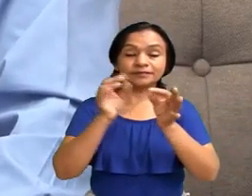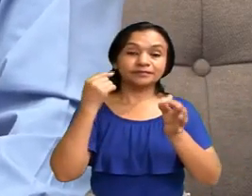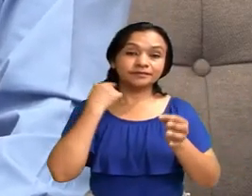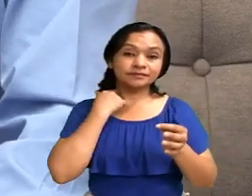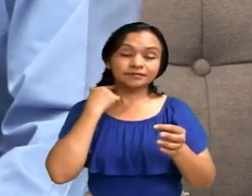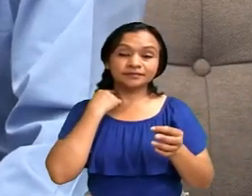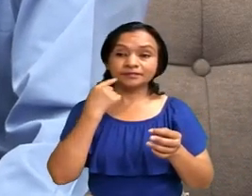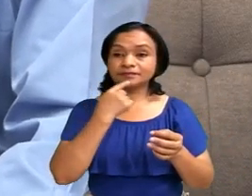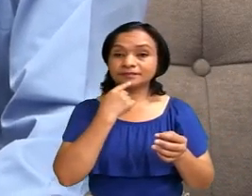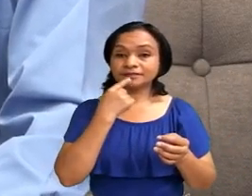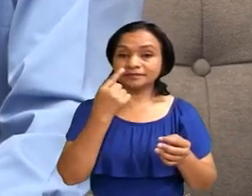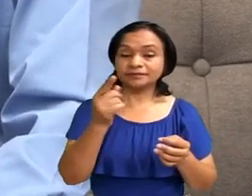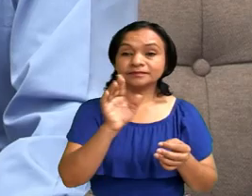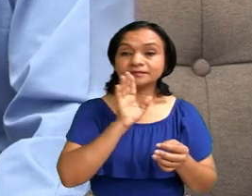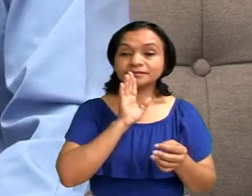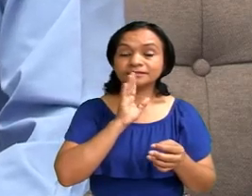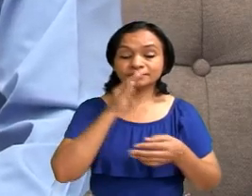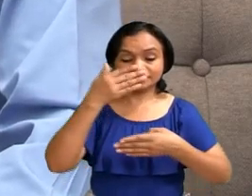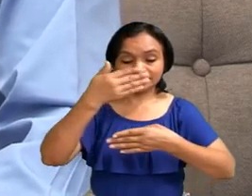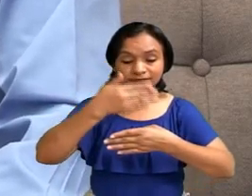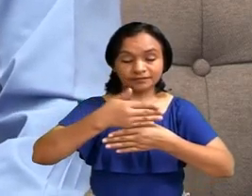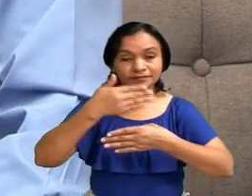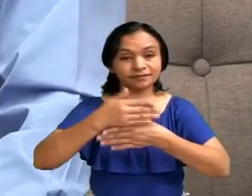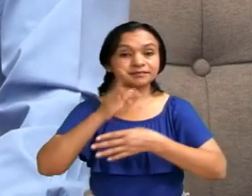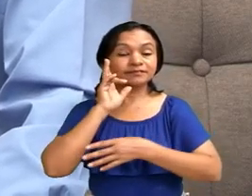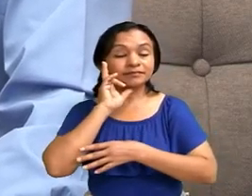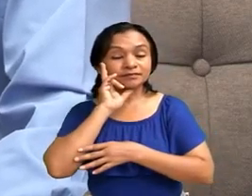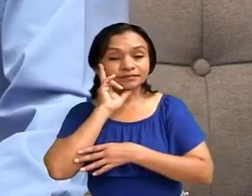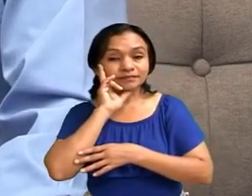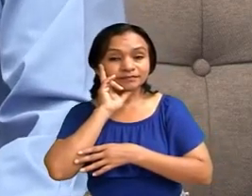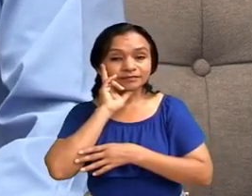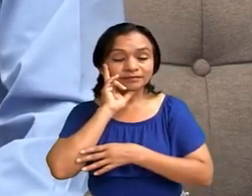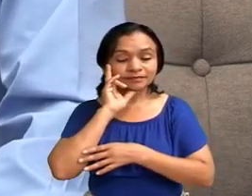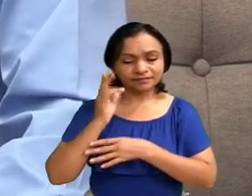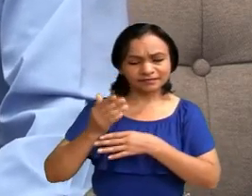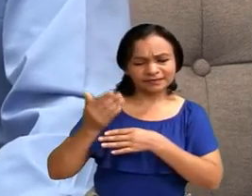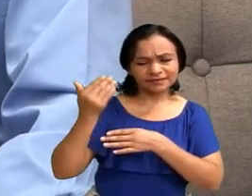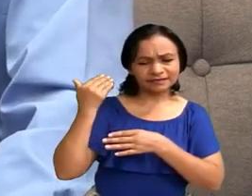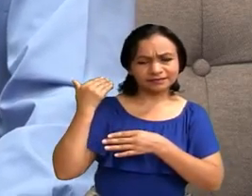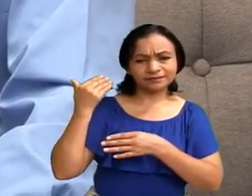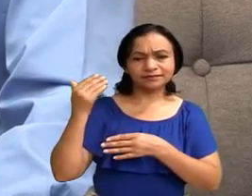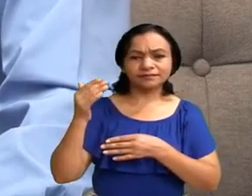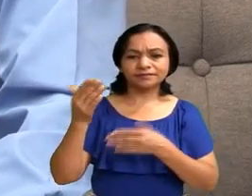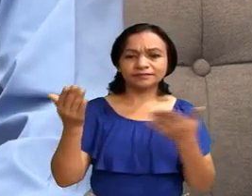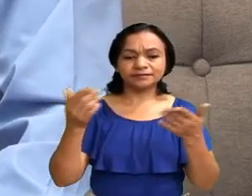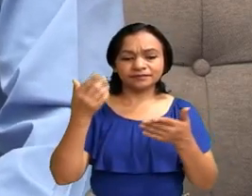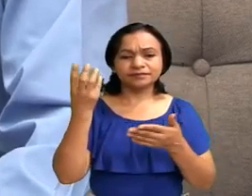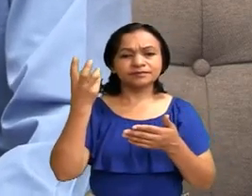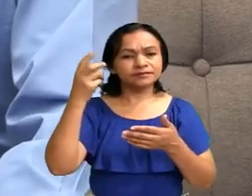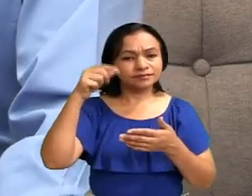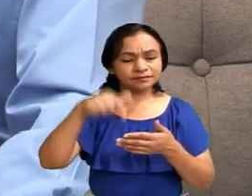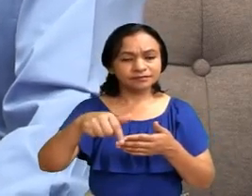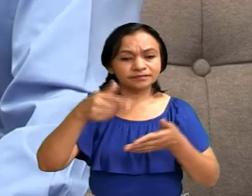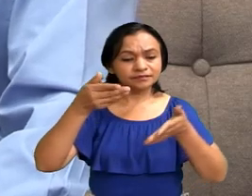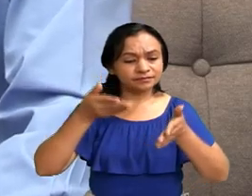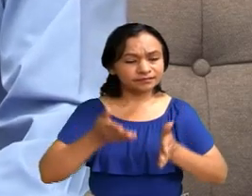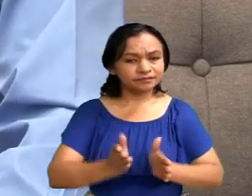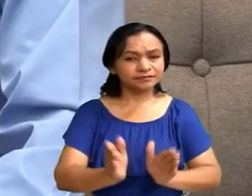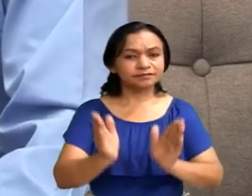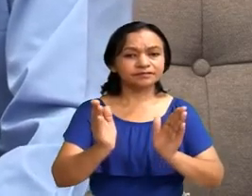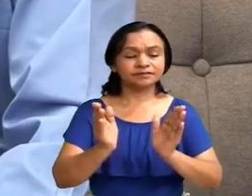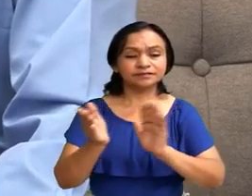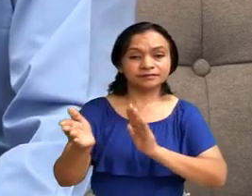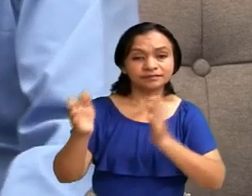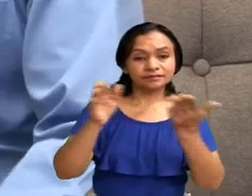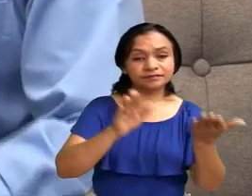mencionando porque ya que te hablé del Teatro Rubén Darío, recientemente, en esta fecha del nacimiento y la